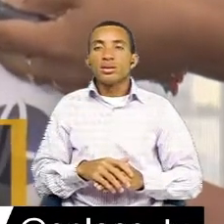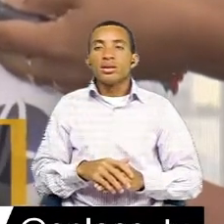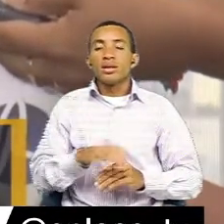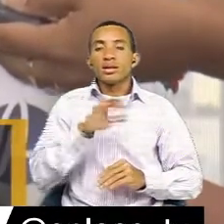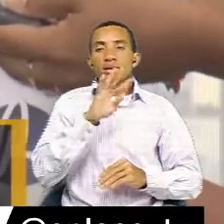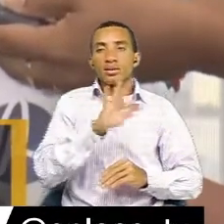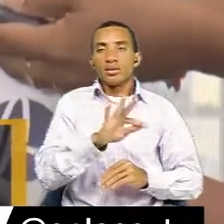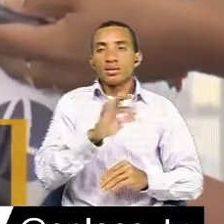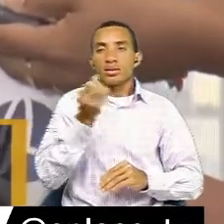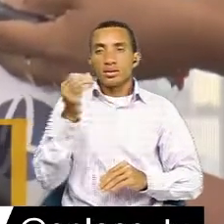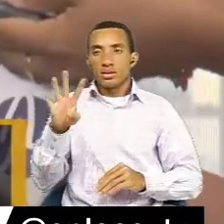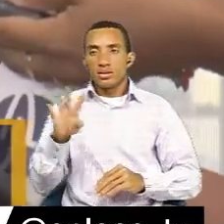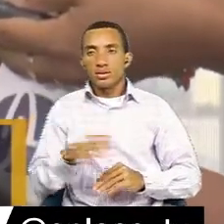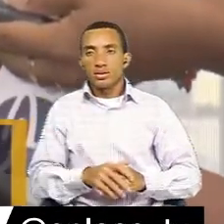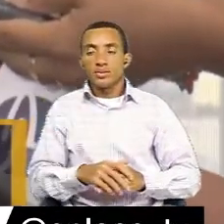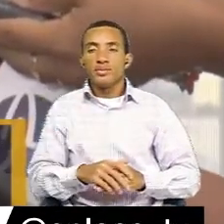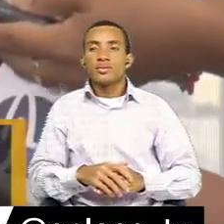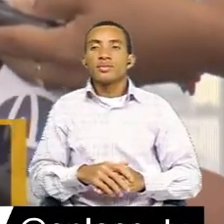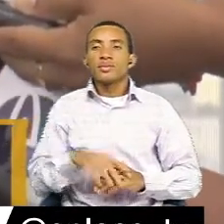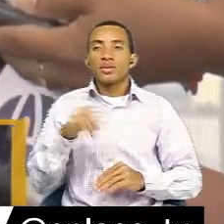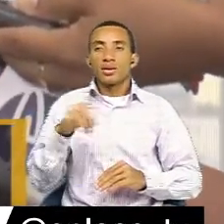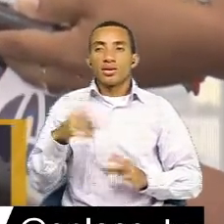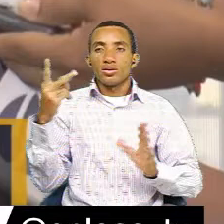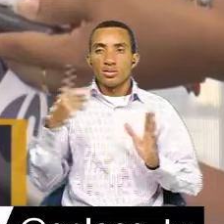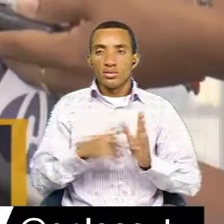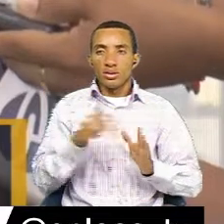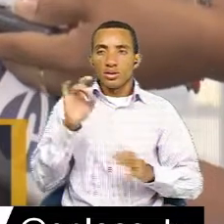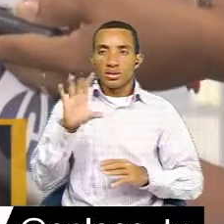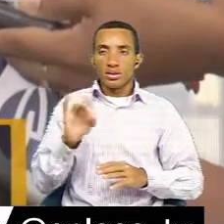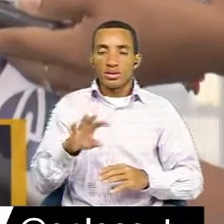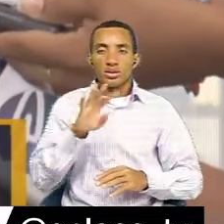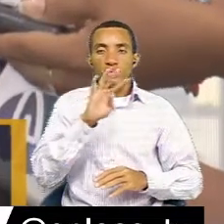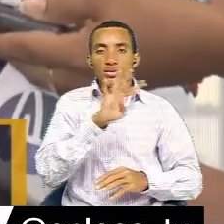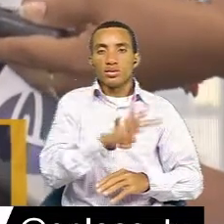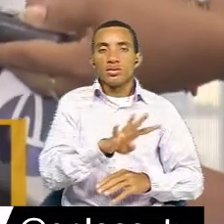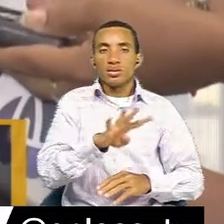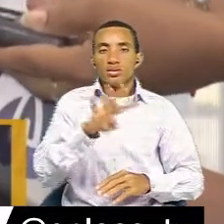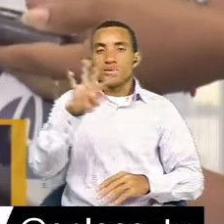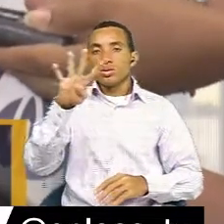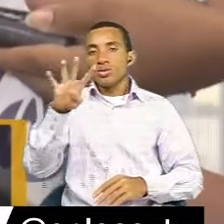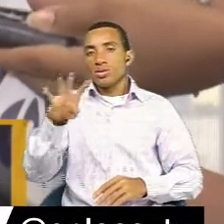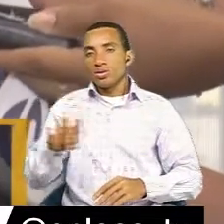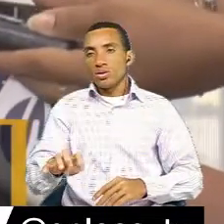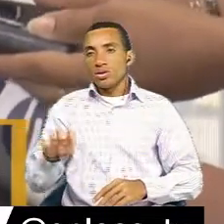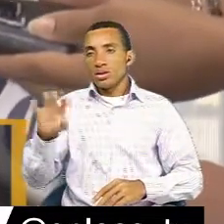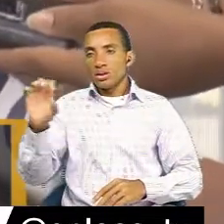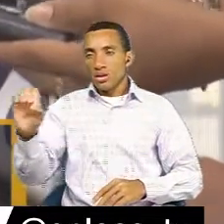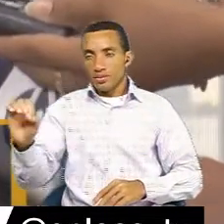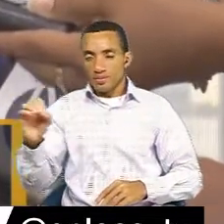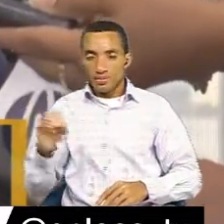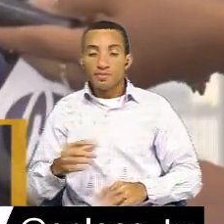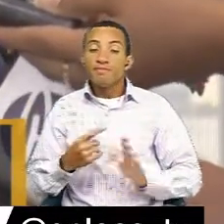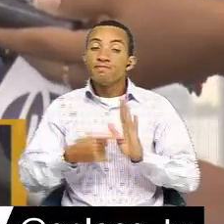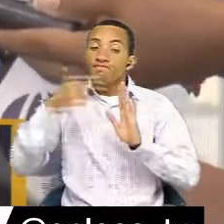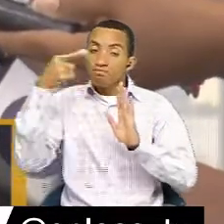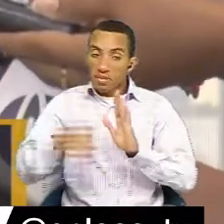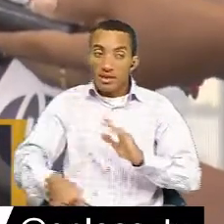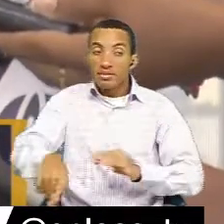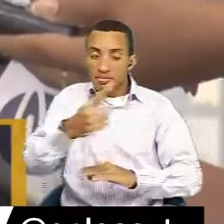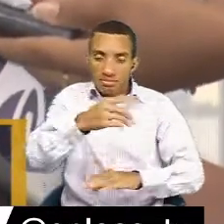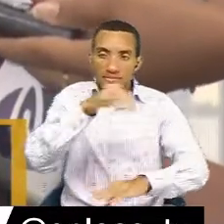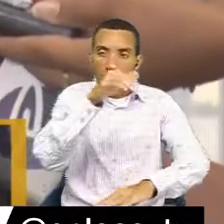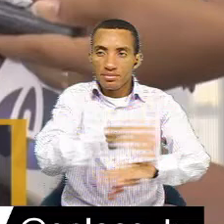ya en el 2015 aumentamos a 490 órdenes de captura, y en lo que va corrido de este año, es decir,